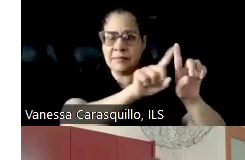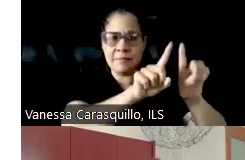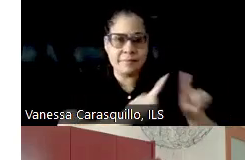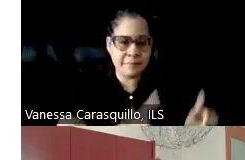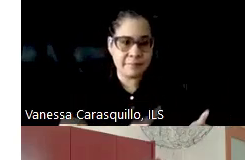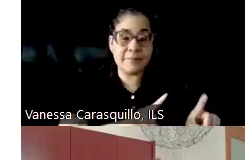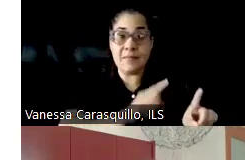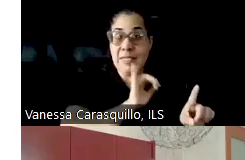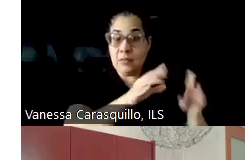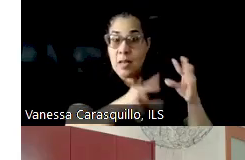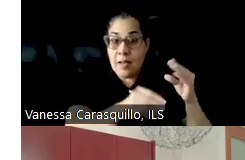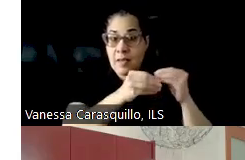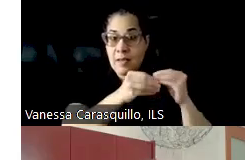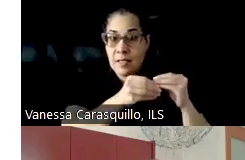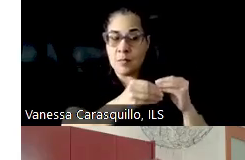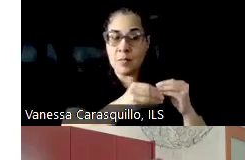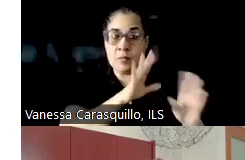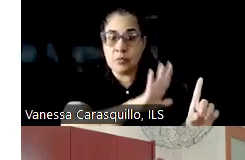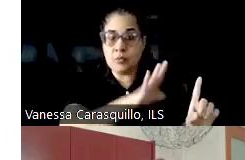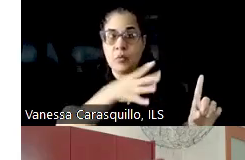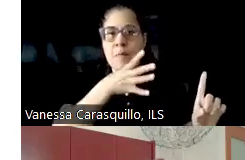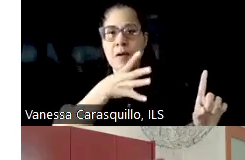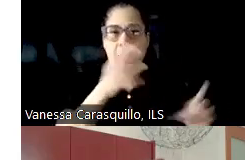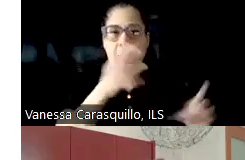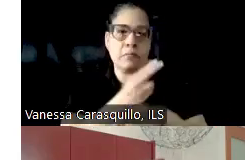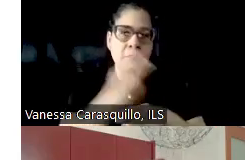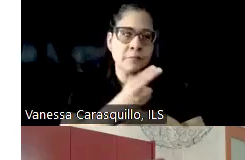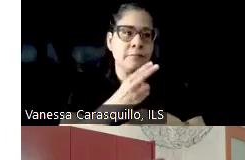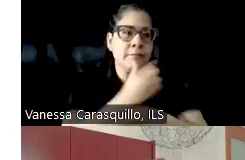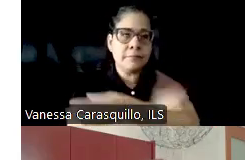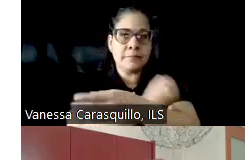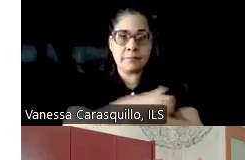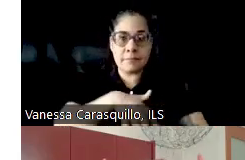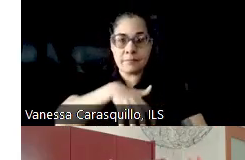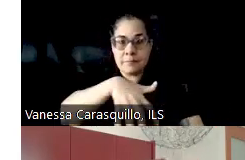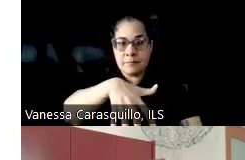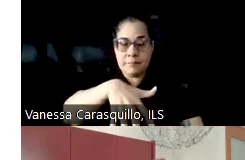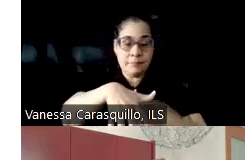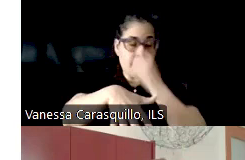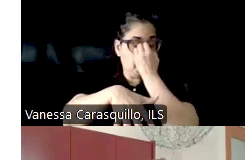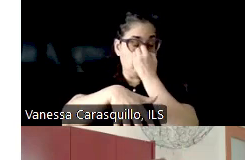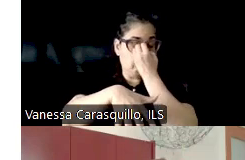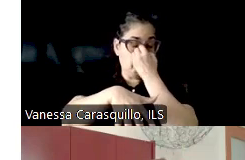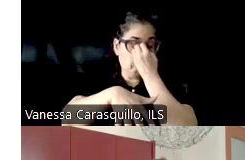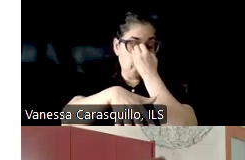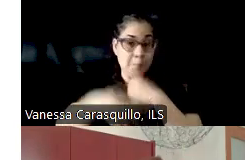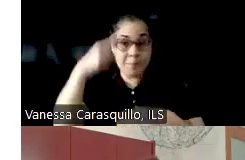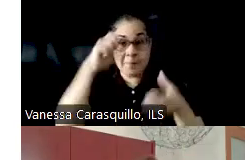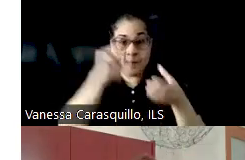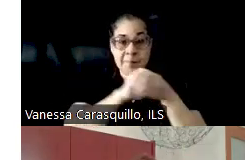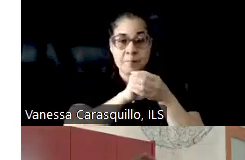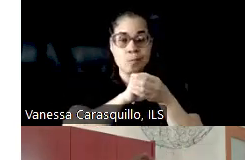le añadimos que mamá fue usuaria de sustancias durante el embarazo, pues cuando se estaba formando ese cerebro, esas